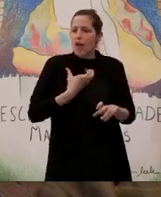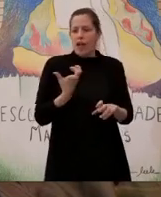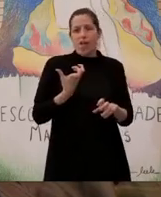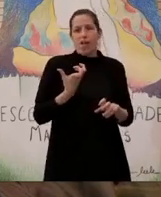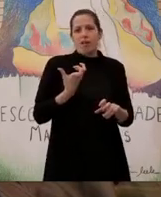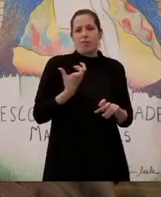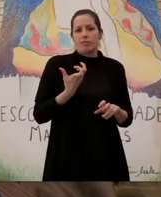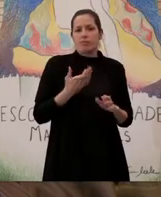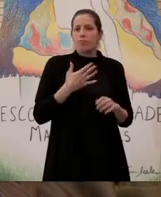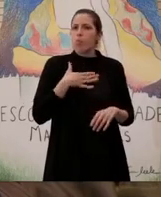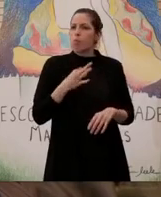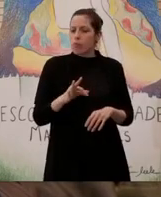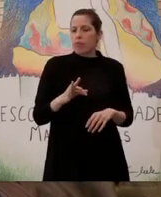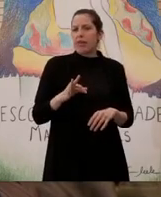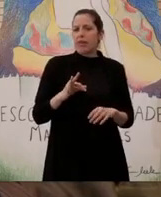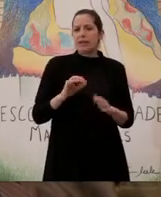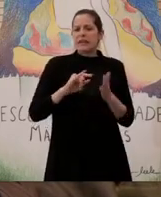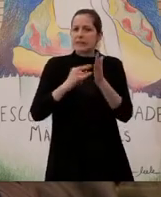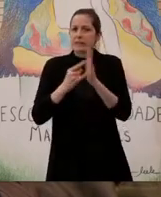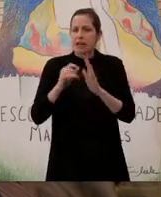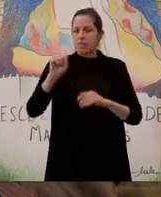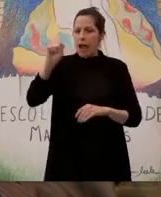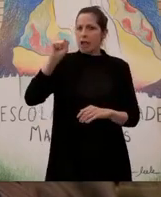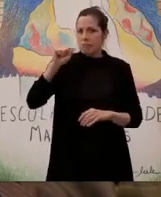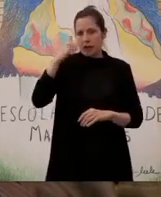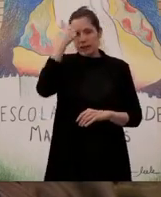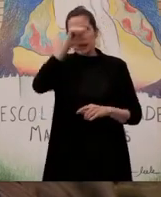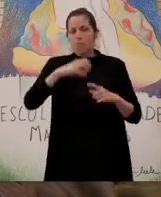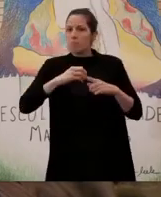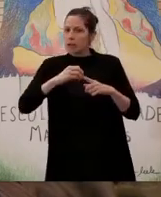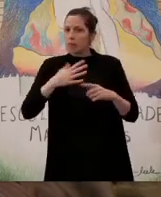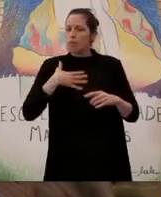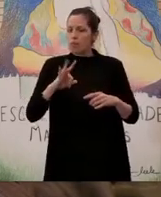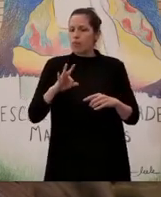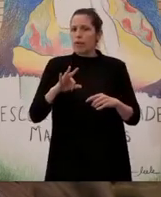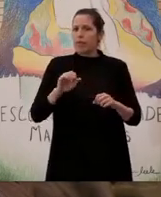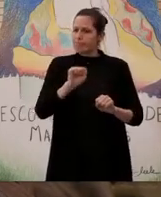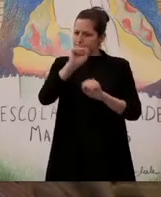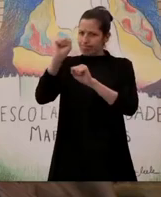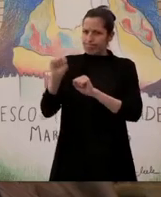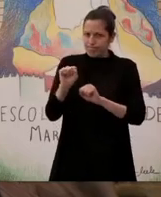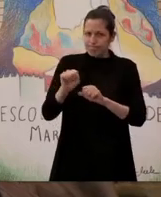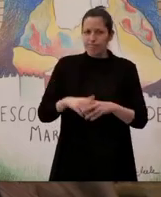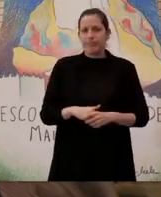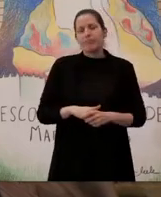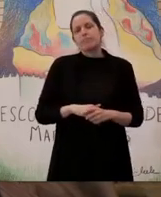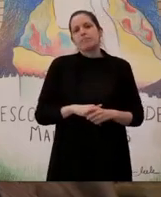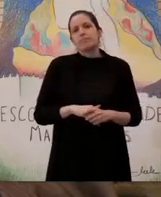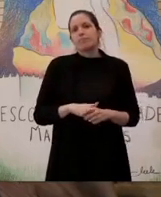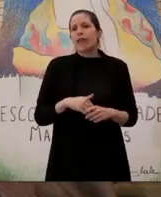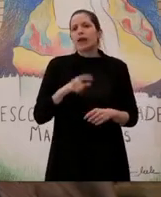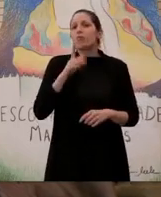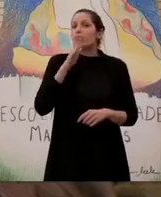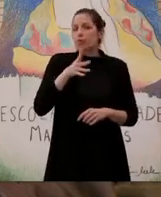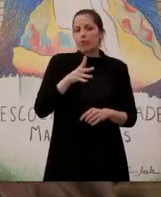o sistema capitalista y patriarcal y por lo tanto de directo y próximo a las